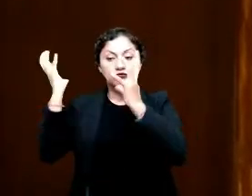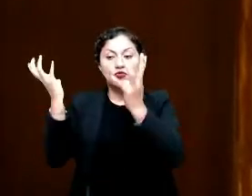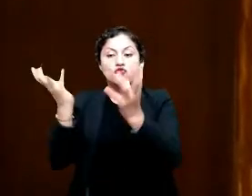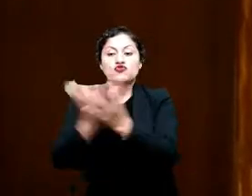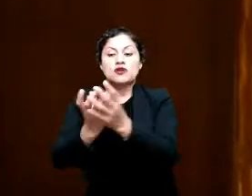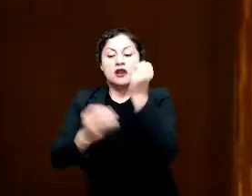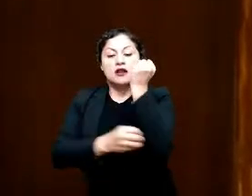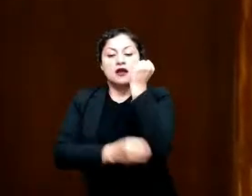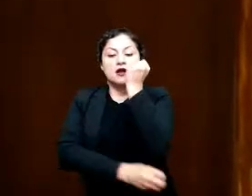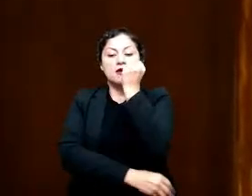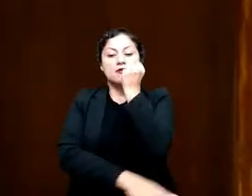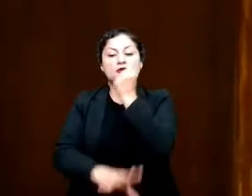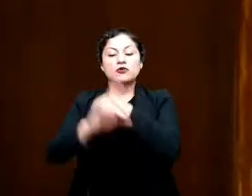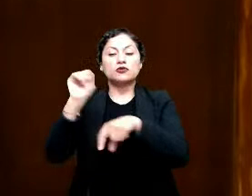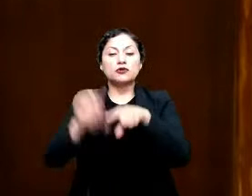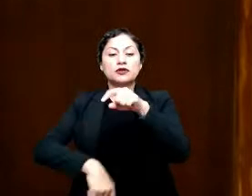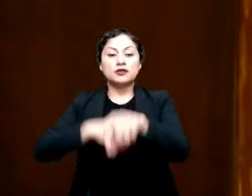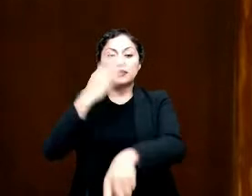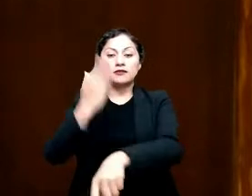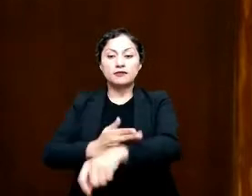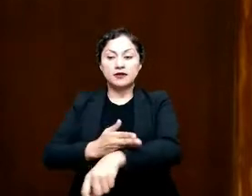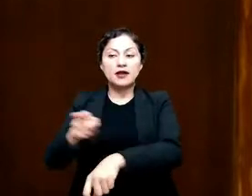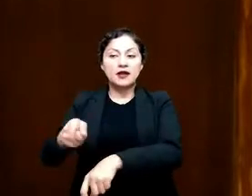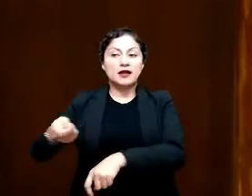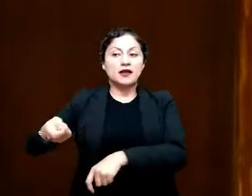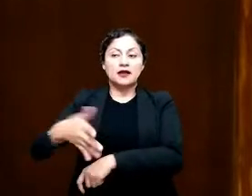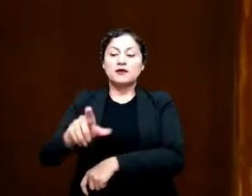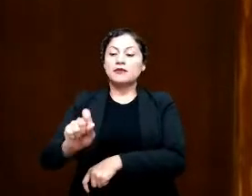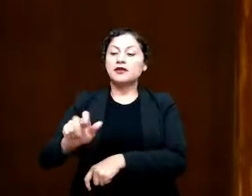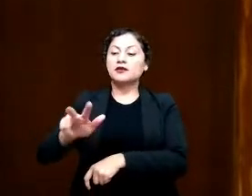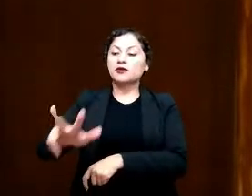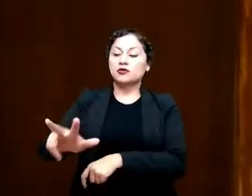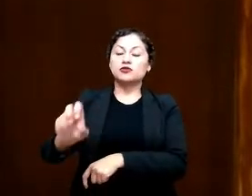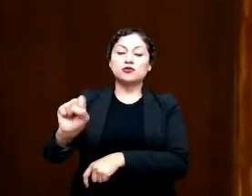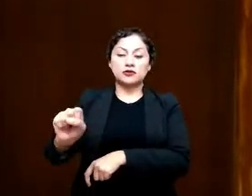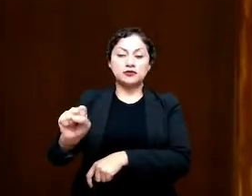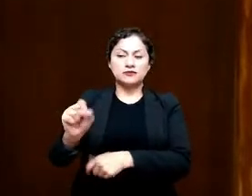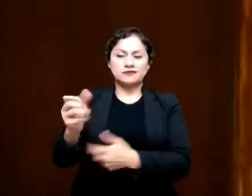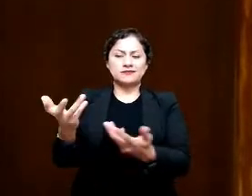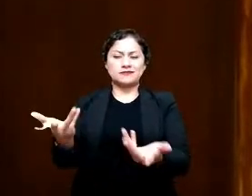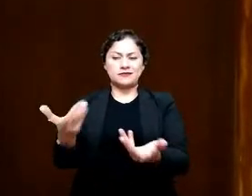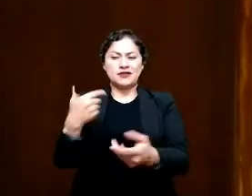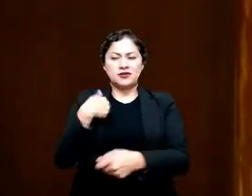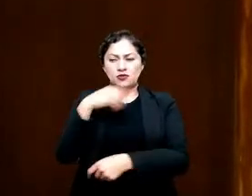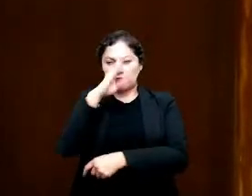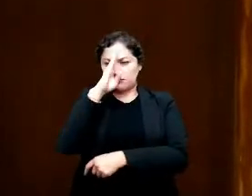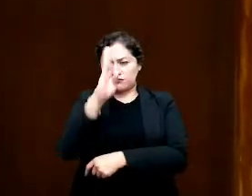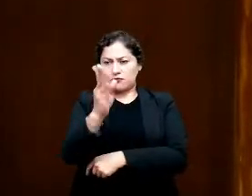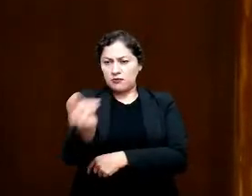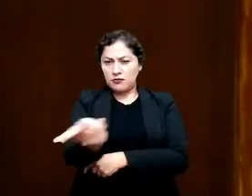llamado 28S. Yo le pregunto, señor secretario,